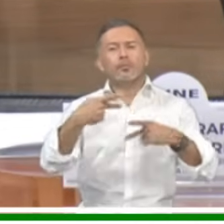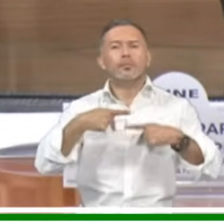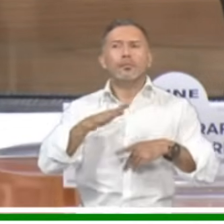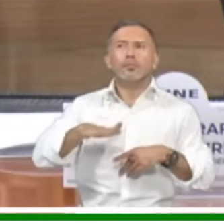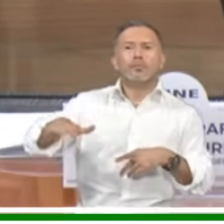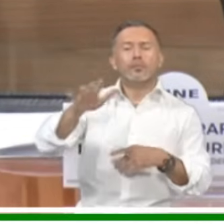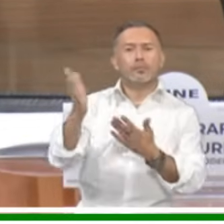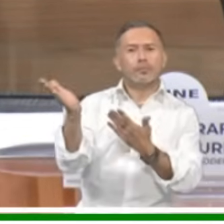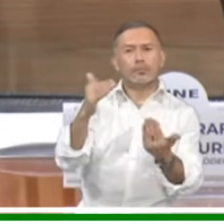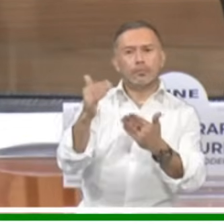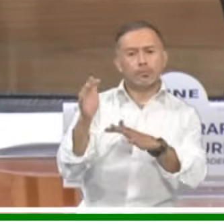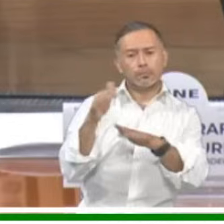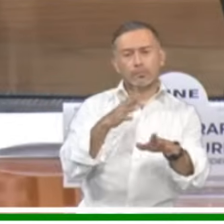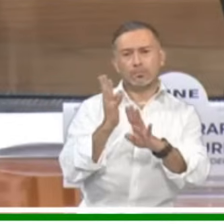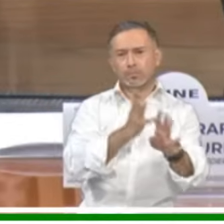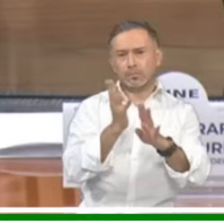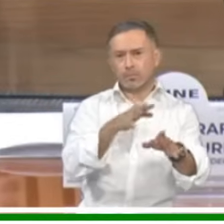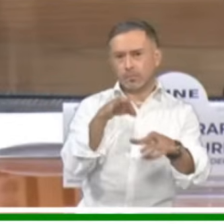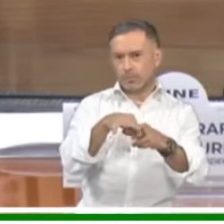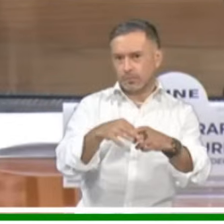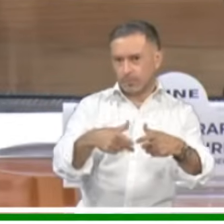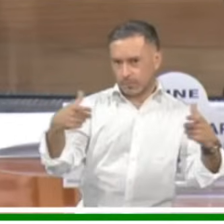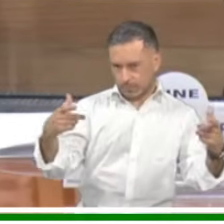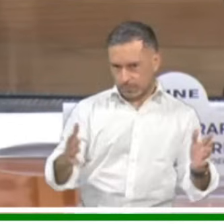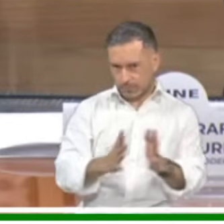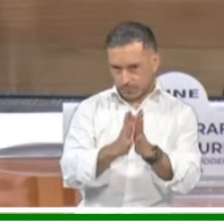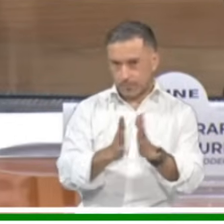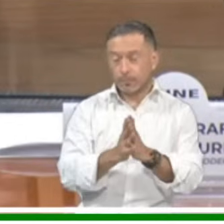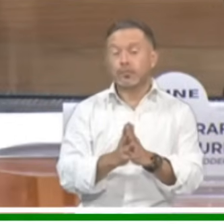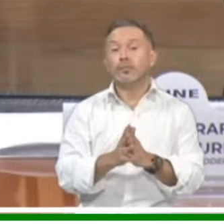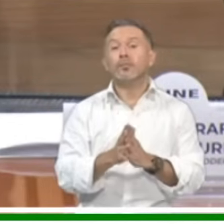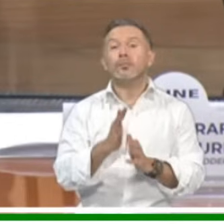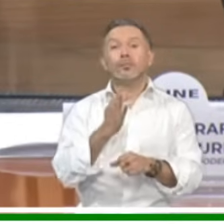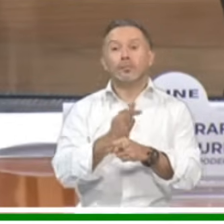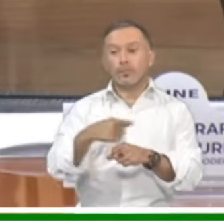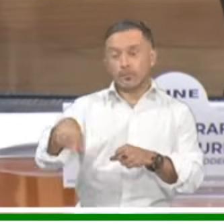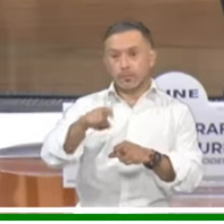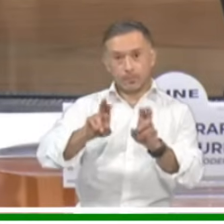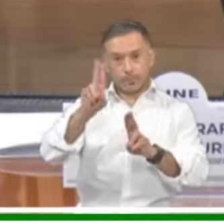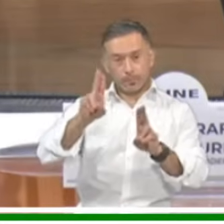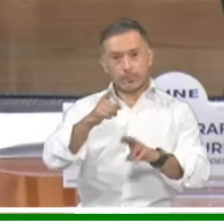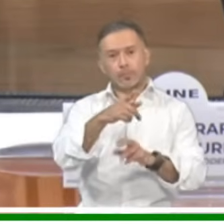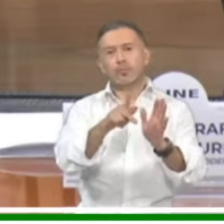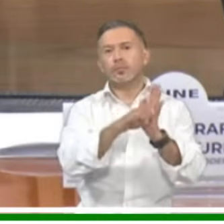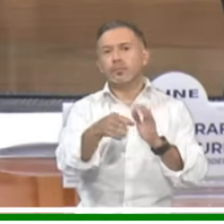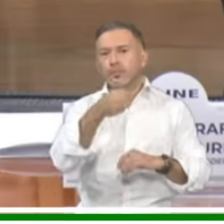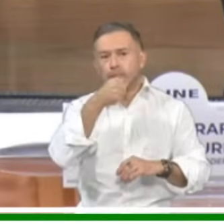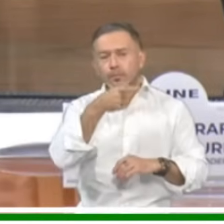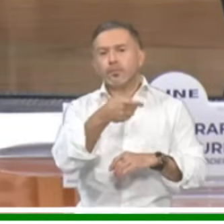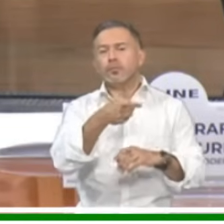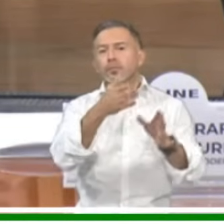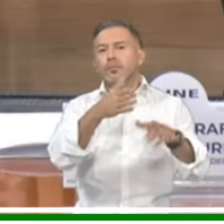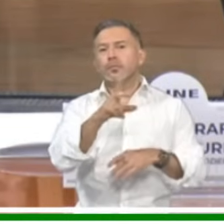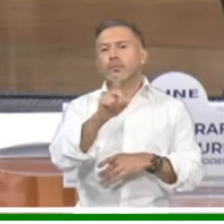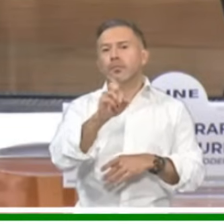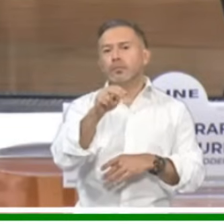ciudadanía. Exhortamos a quienes serán aprobados en este órgano, es decir, a los periodistas y comunicadores Denise